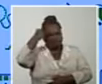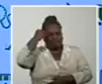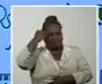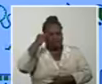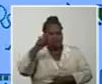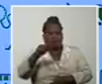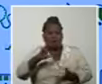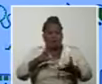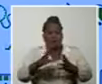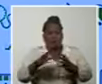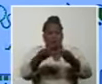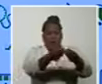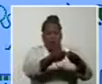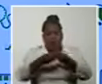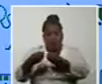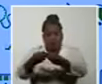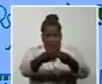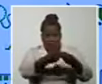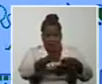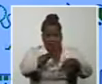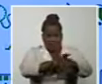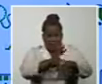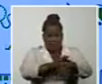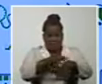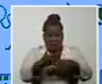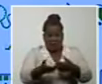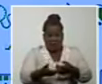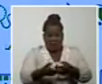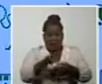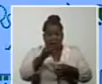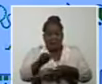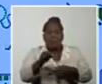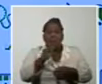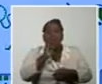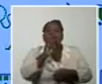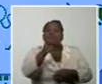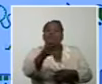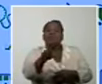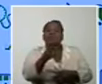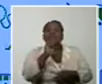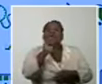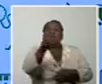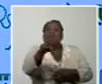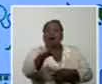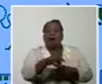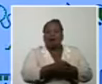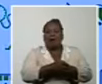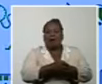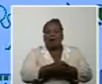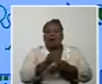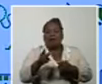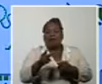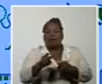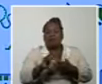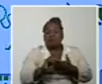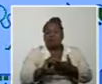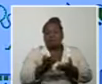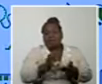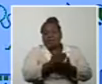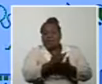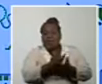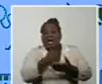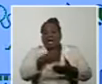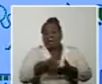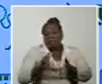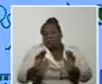de transmisión de la enfermedad es mediante las partículas de saliva, en caso de quitarse en el país algunas de las